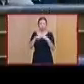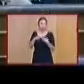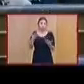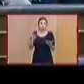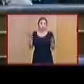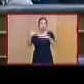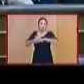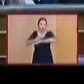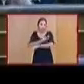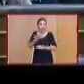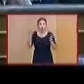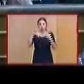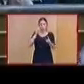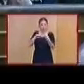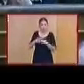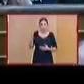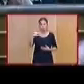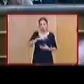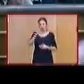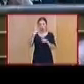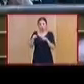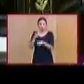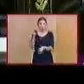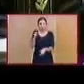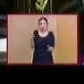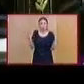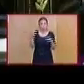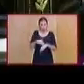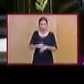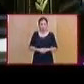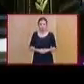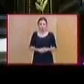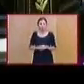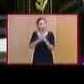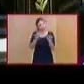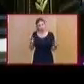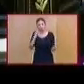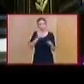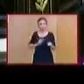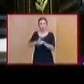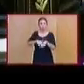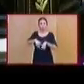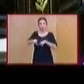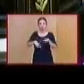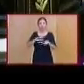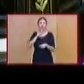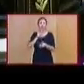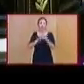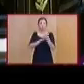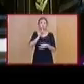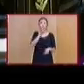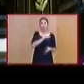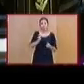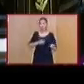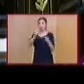de alta velocidad, ni cosa que se lo parezca. En cuanto a la subvención al transporte del plátano, lo hemos defendido cuando